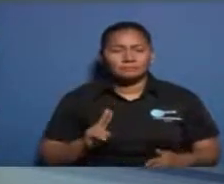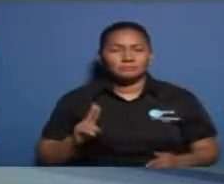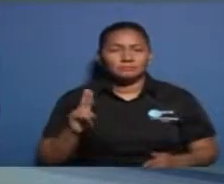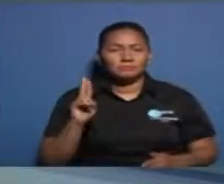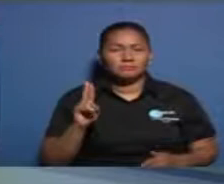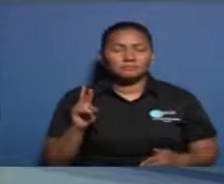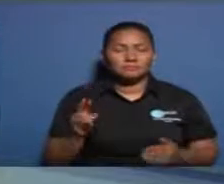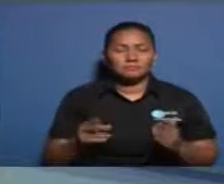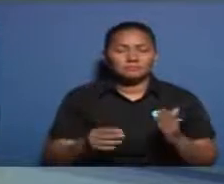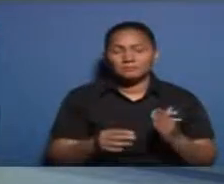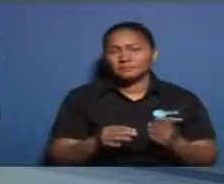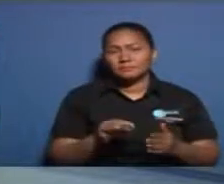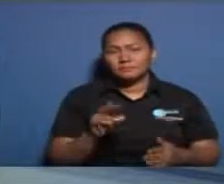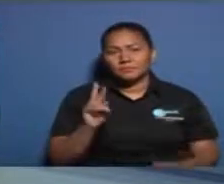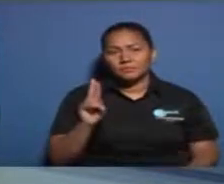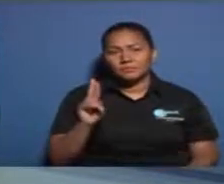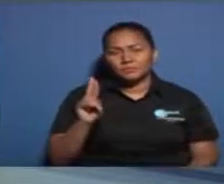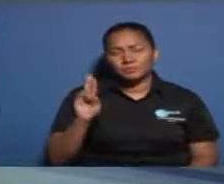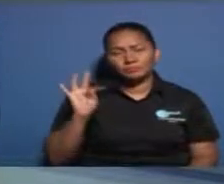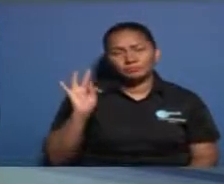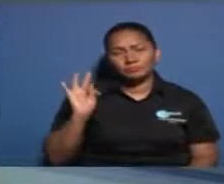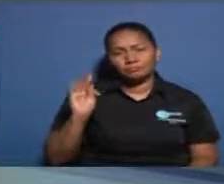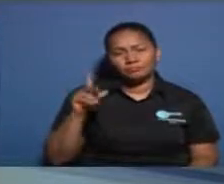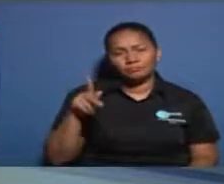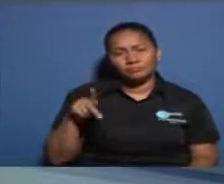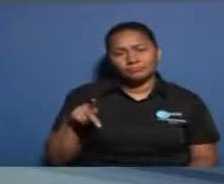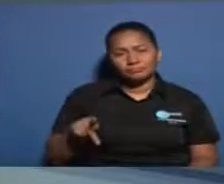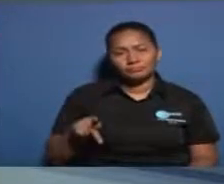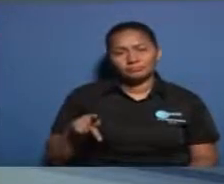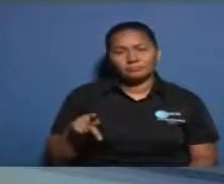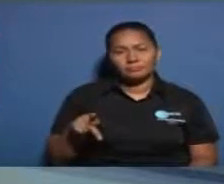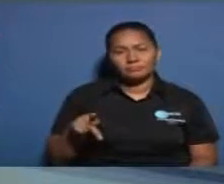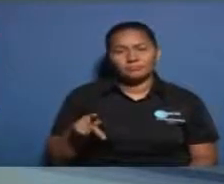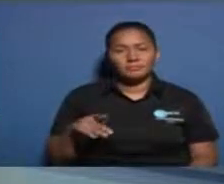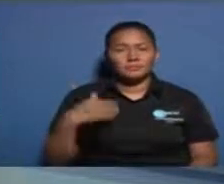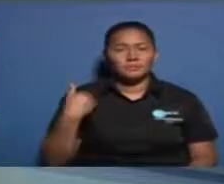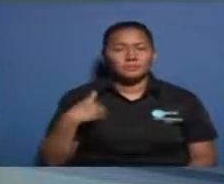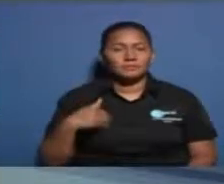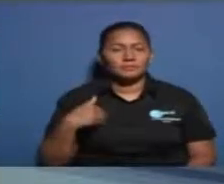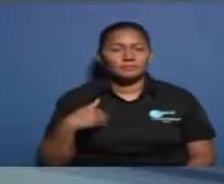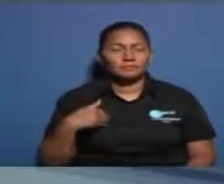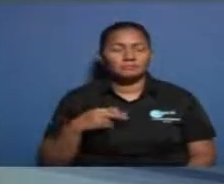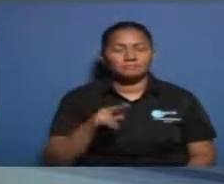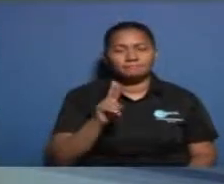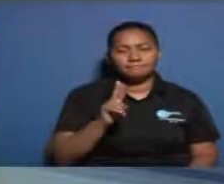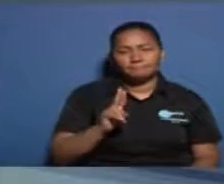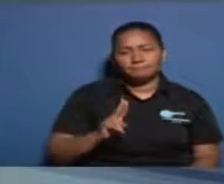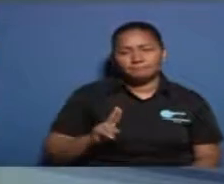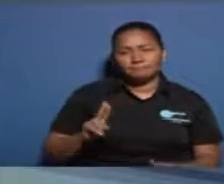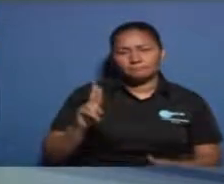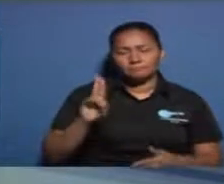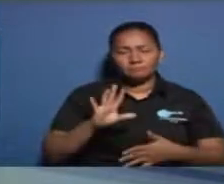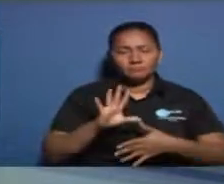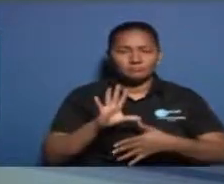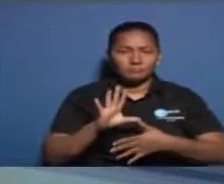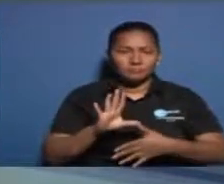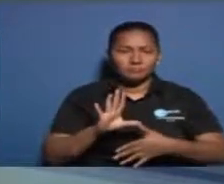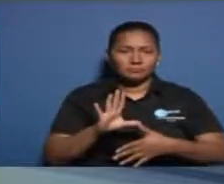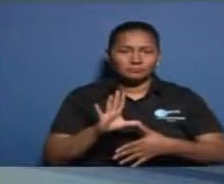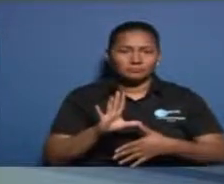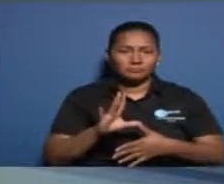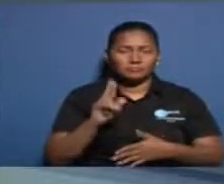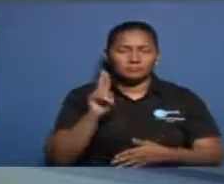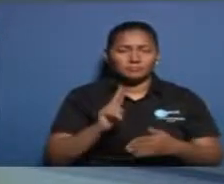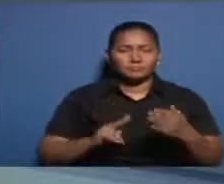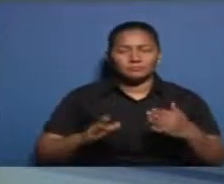universidades donde hay más hombre población masculina pero en la universidad de panamá de mudela e incluso en las universidades